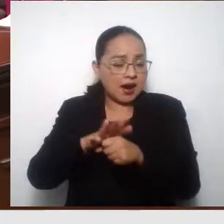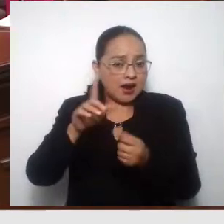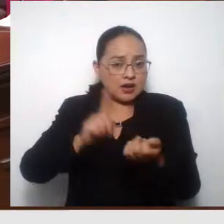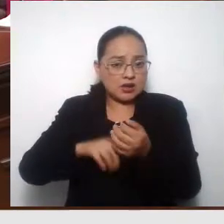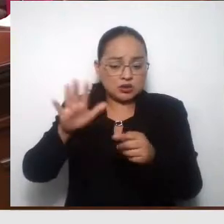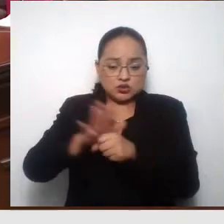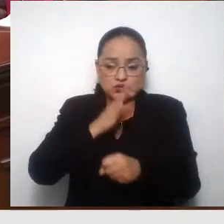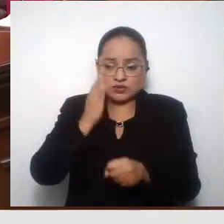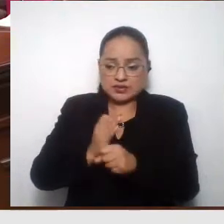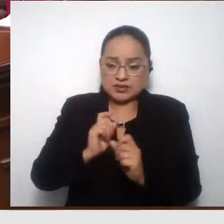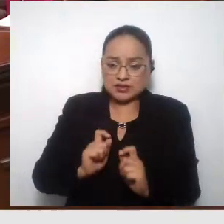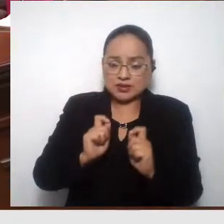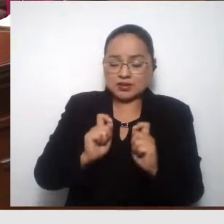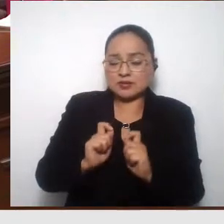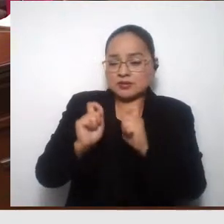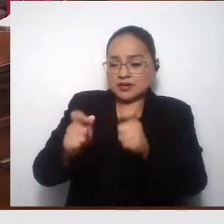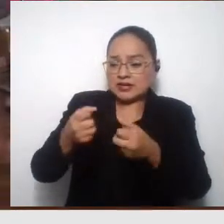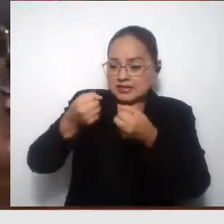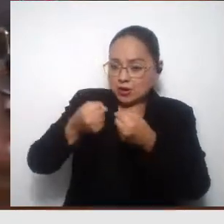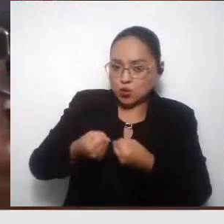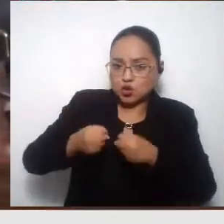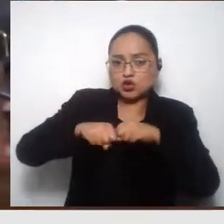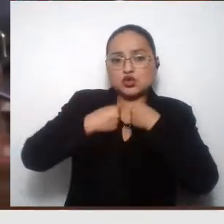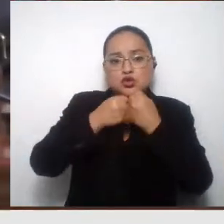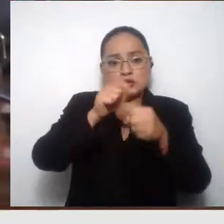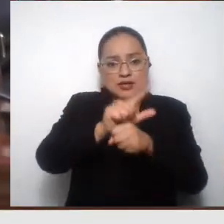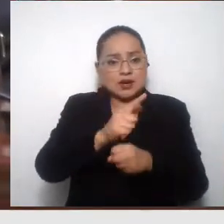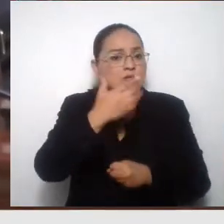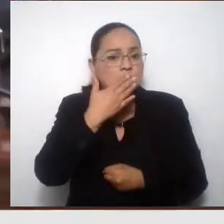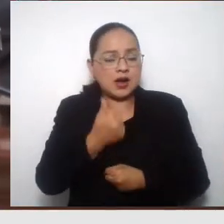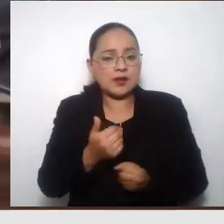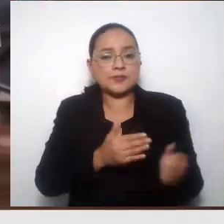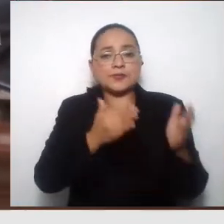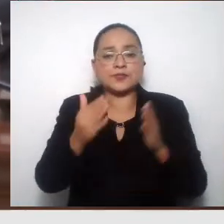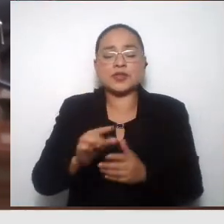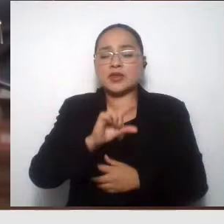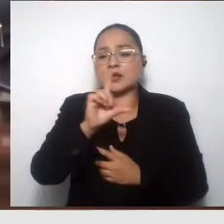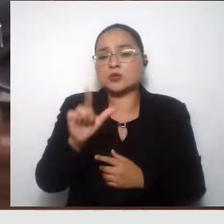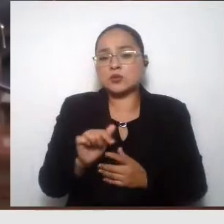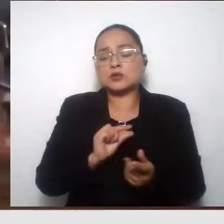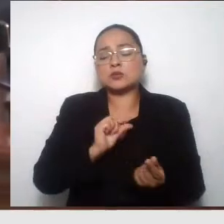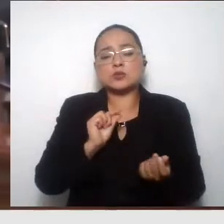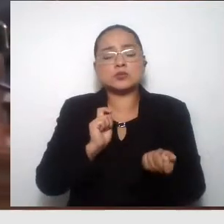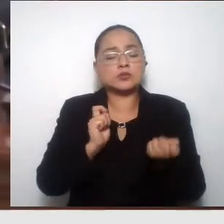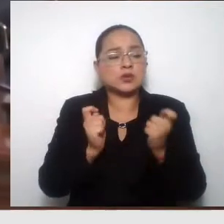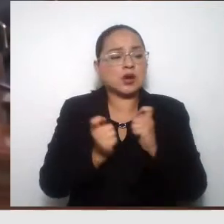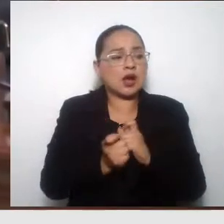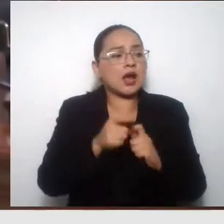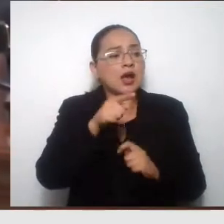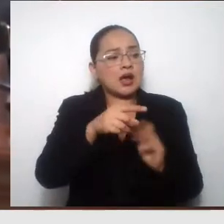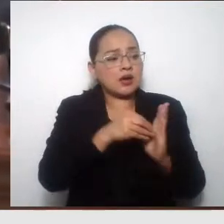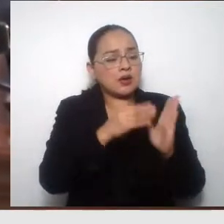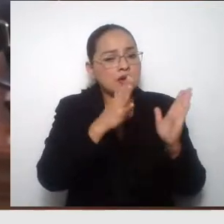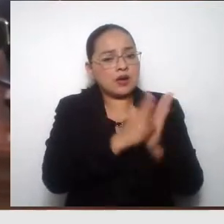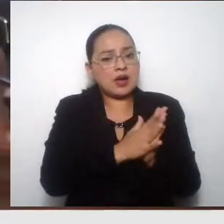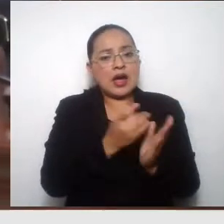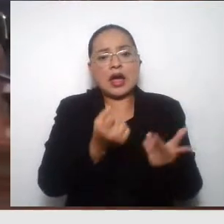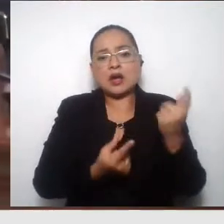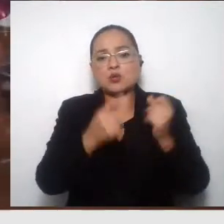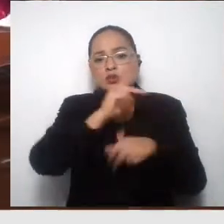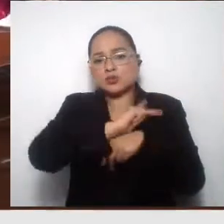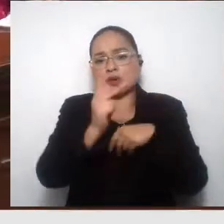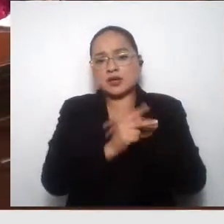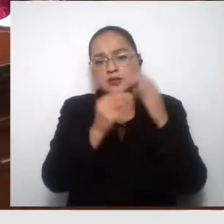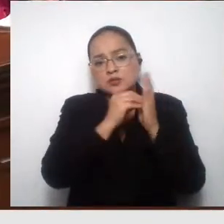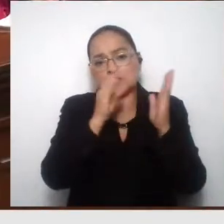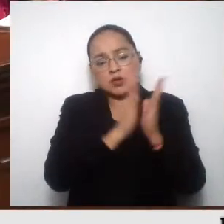aquel tiempo. Cosa que después, poco a poco, fue retomada y se incluyó en alguna carta magna de algunos países sobre